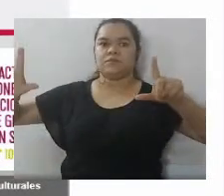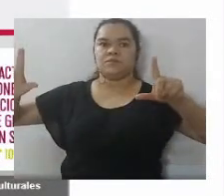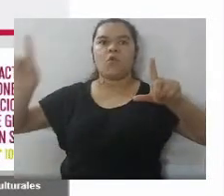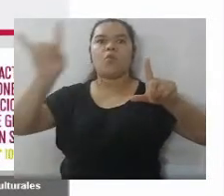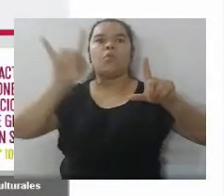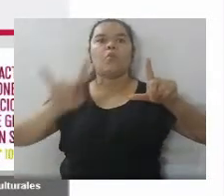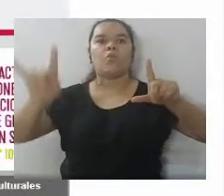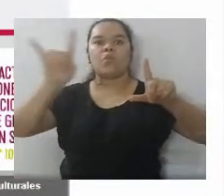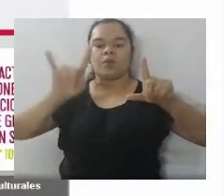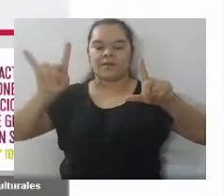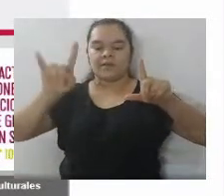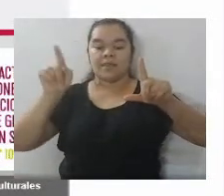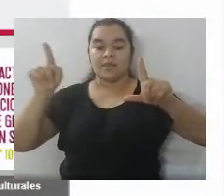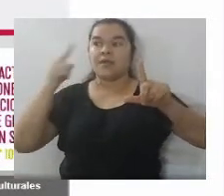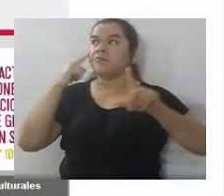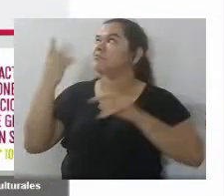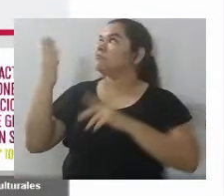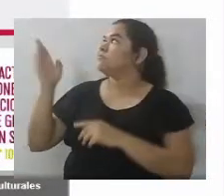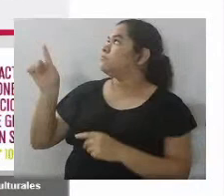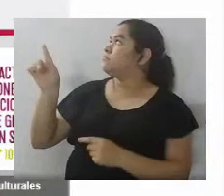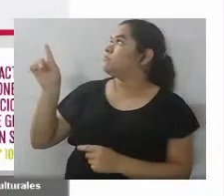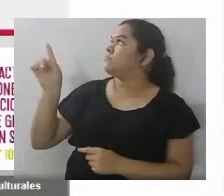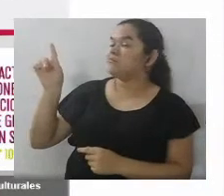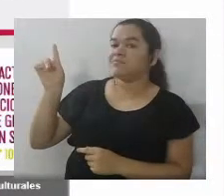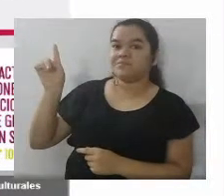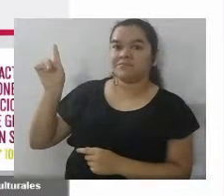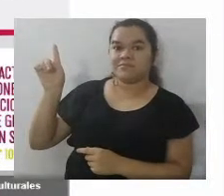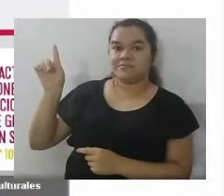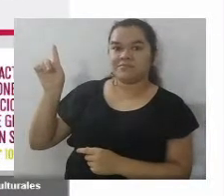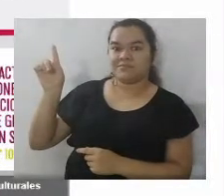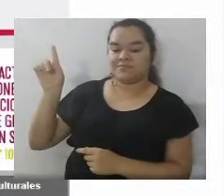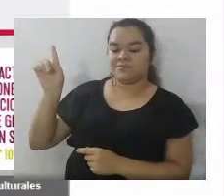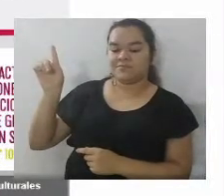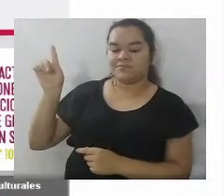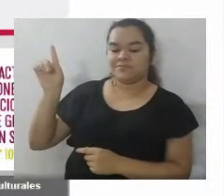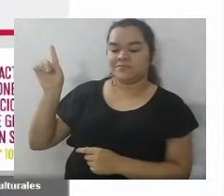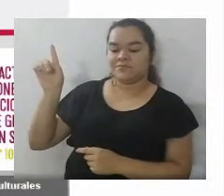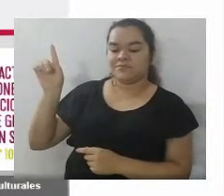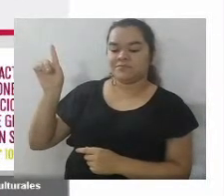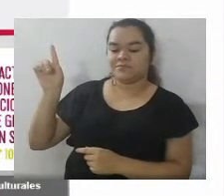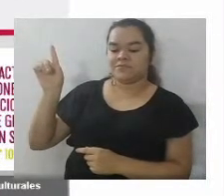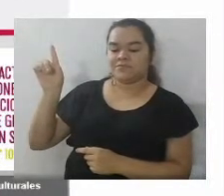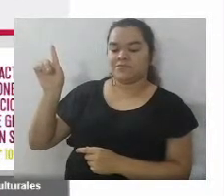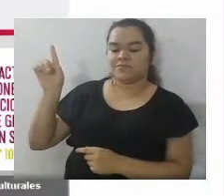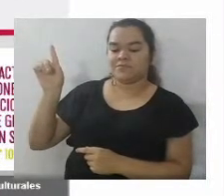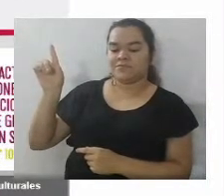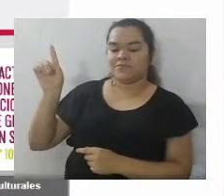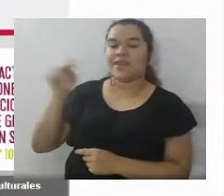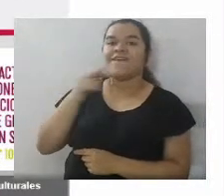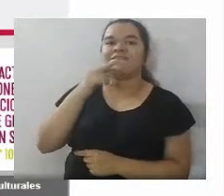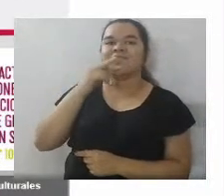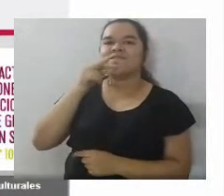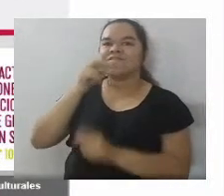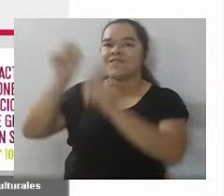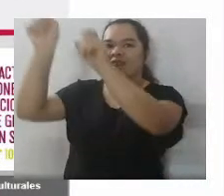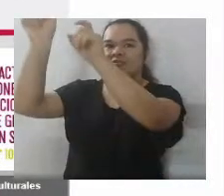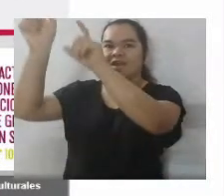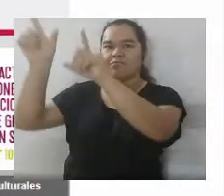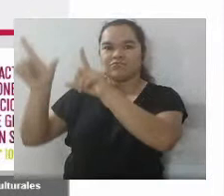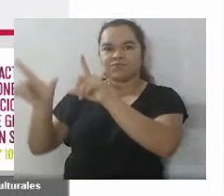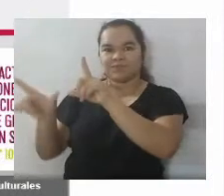Y se van a encontrar con esta solapa principal. Acá uno por ahí siguiendo un poco si no